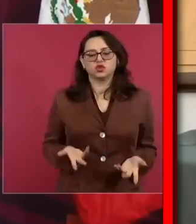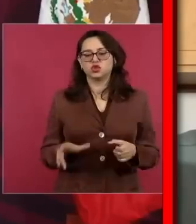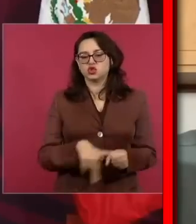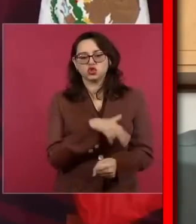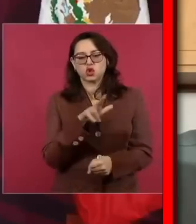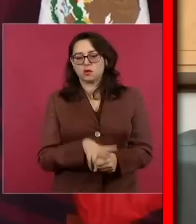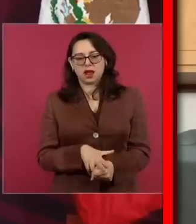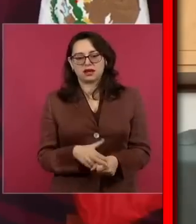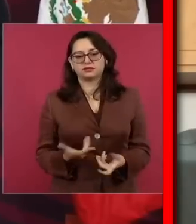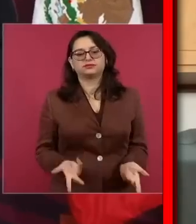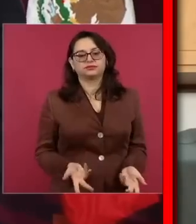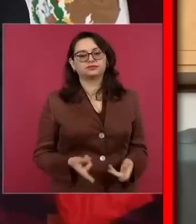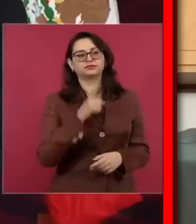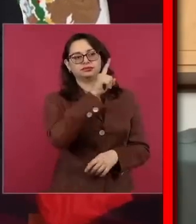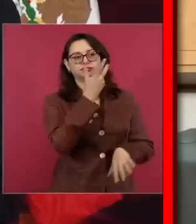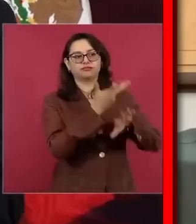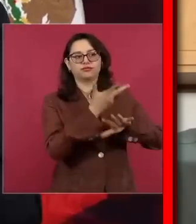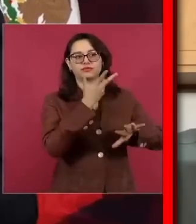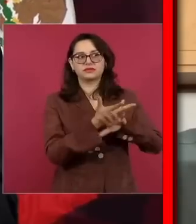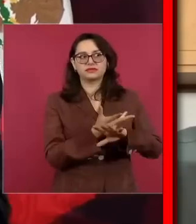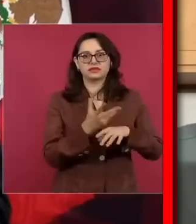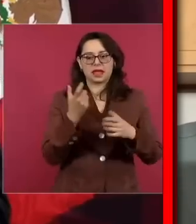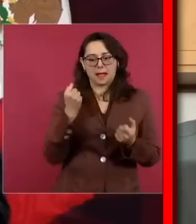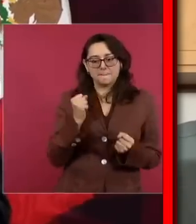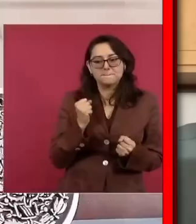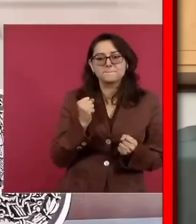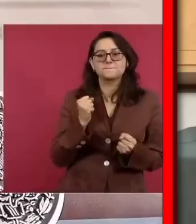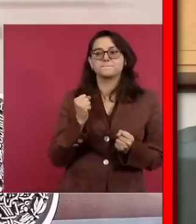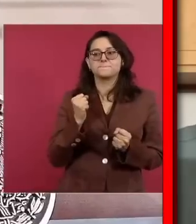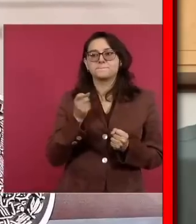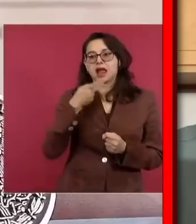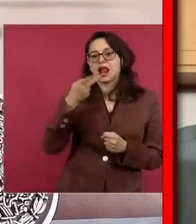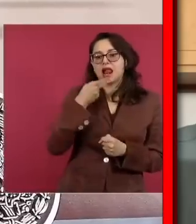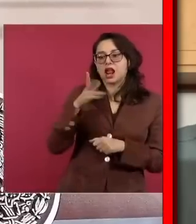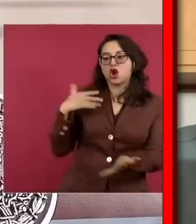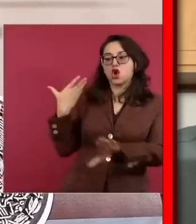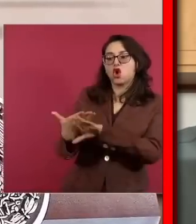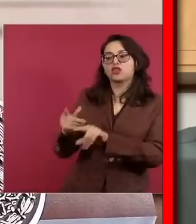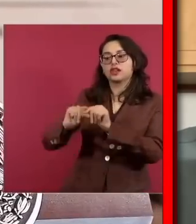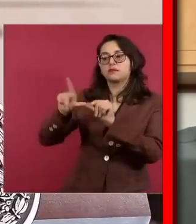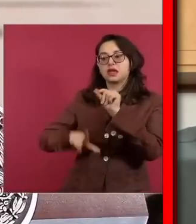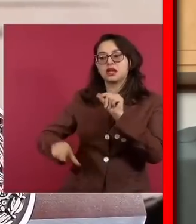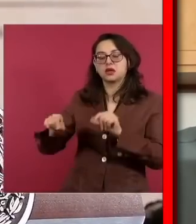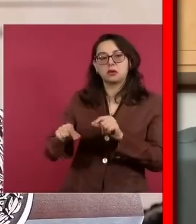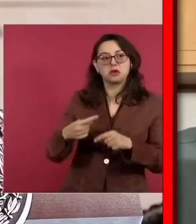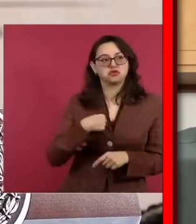de competencia a ver quién dice más barbaridades,